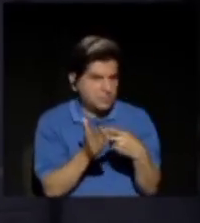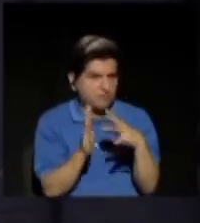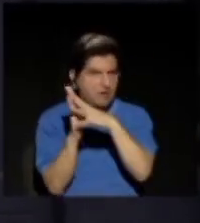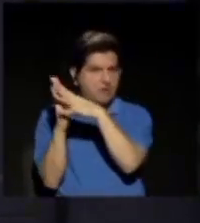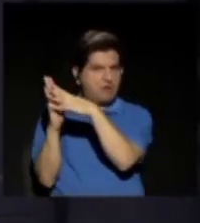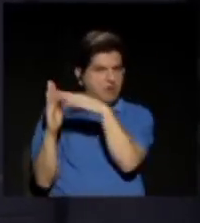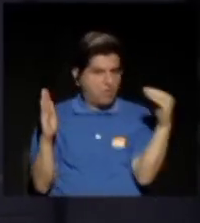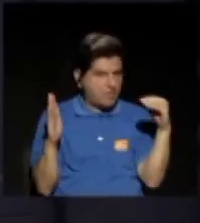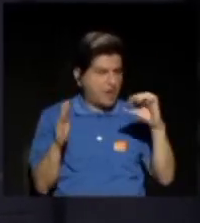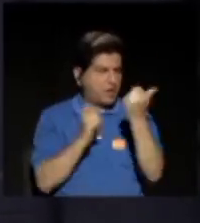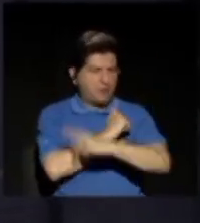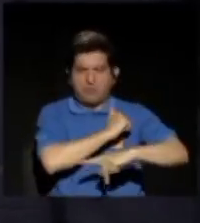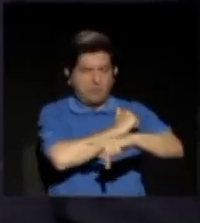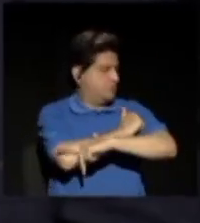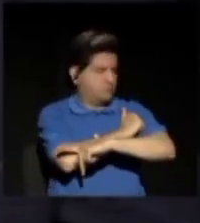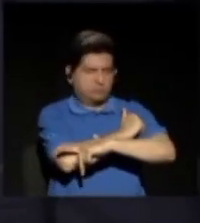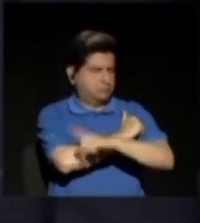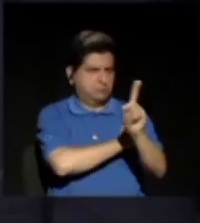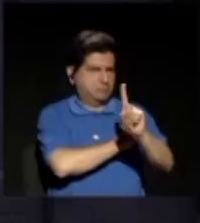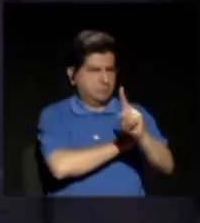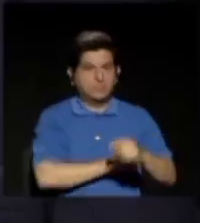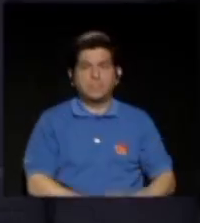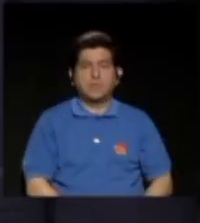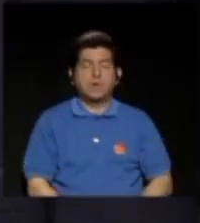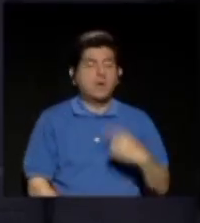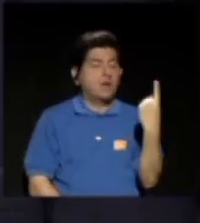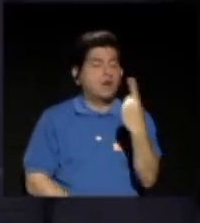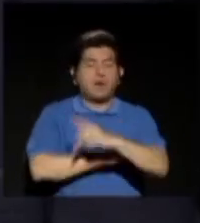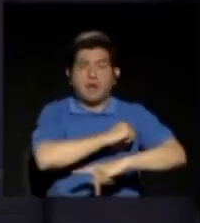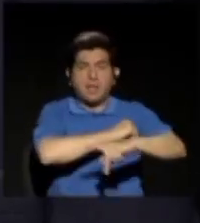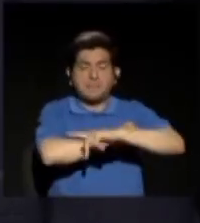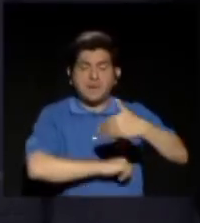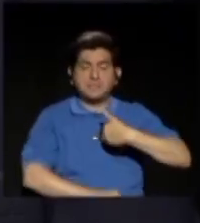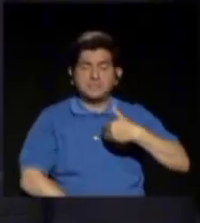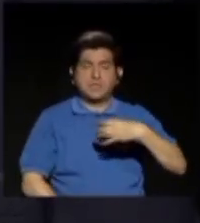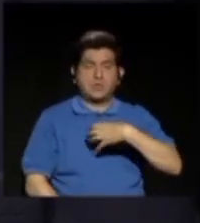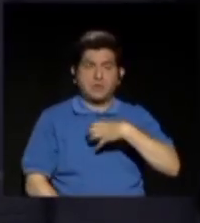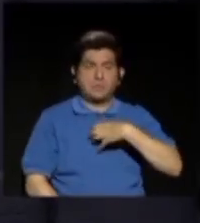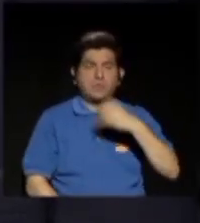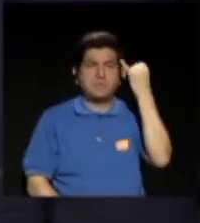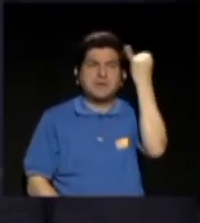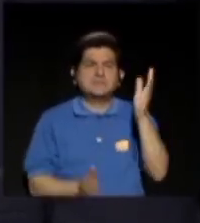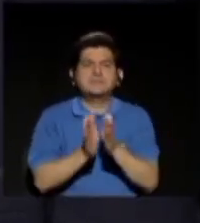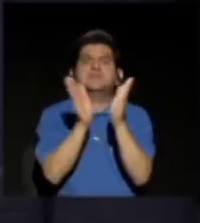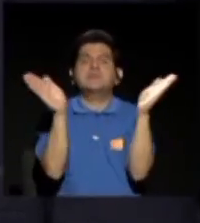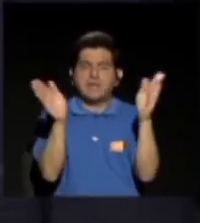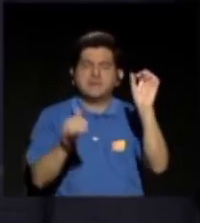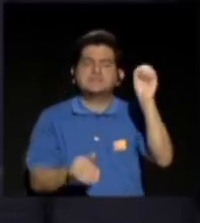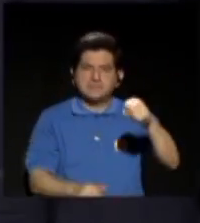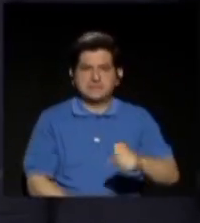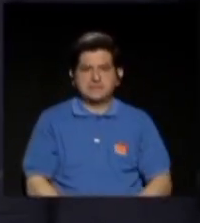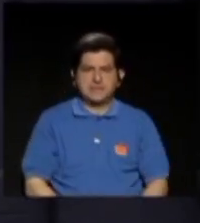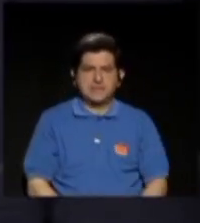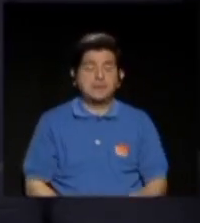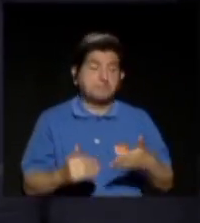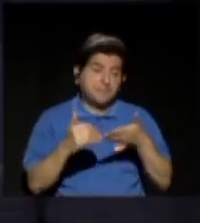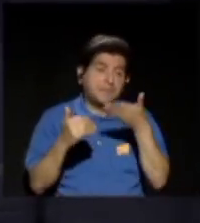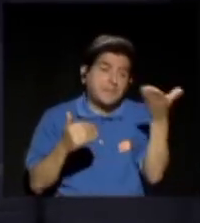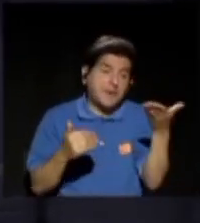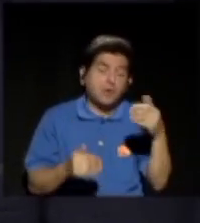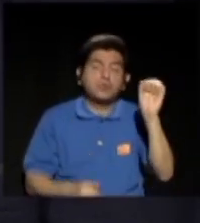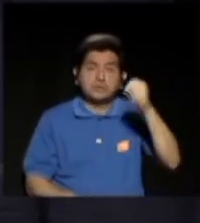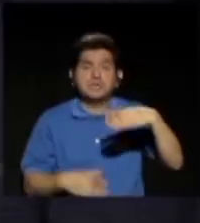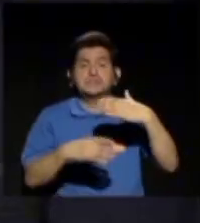copiamos lo que hacen otros países, sino que todos los países nos basamos en lineamientos generales. Entonces, efectivamente, para algunas cosas sí